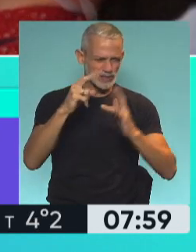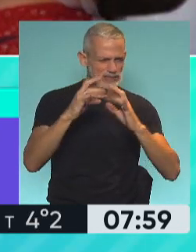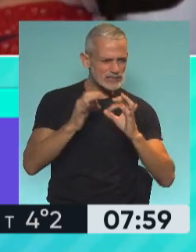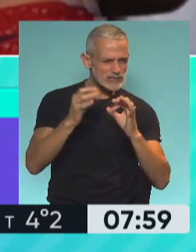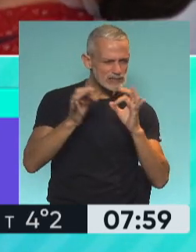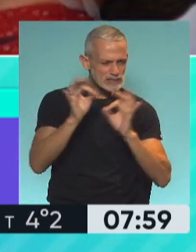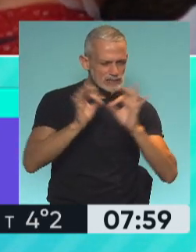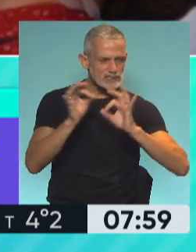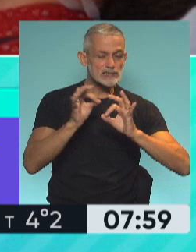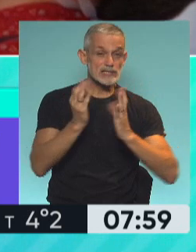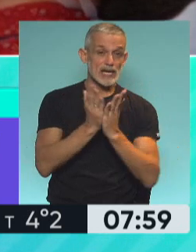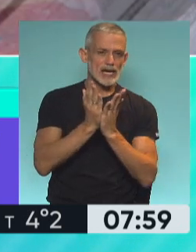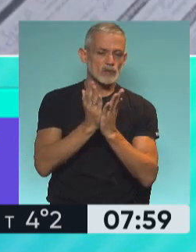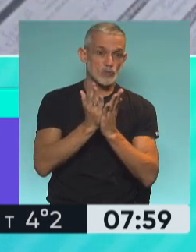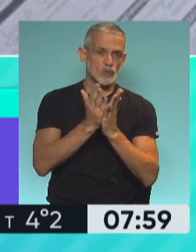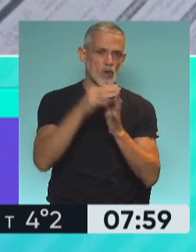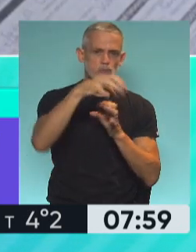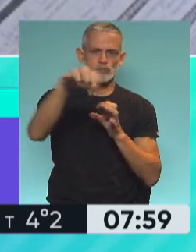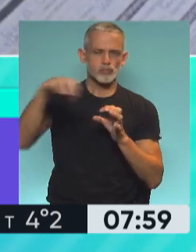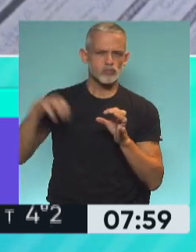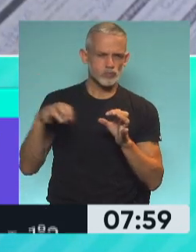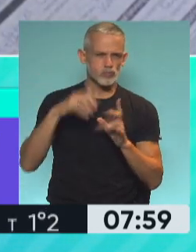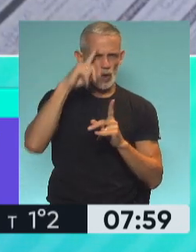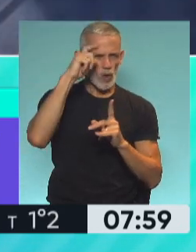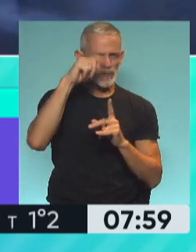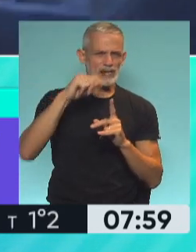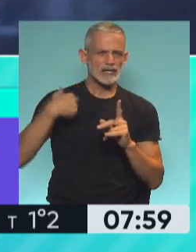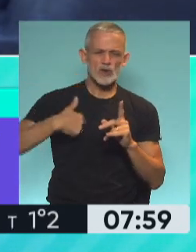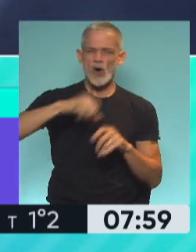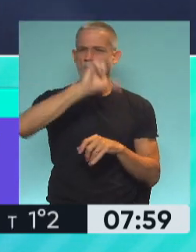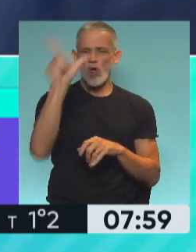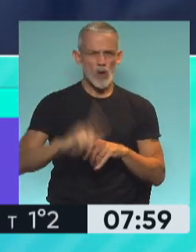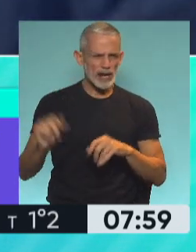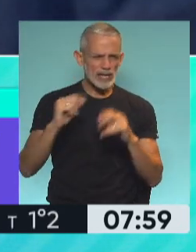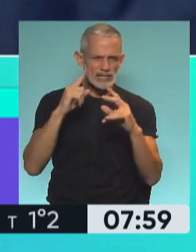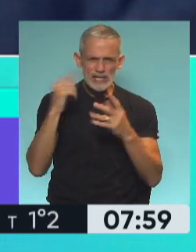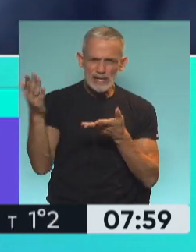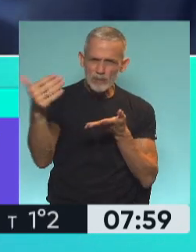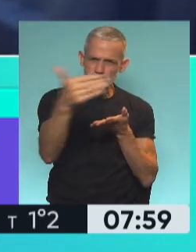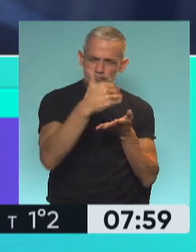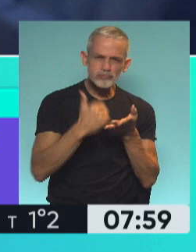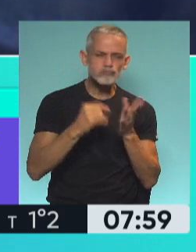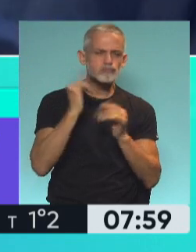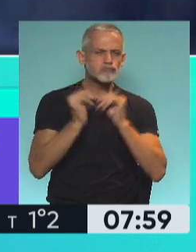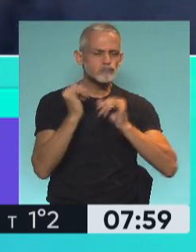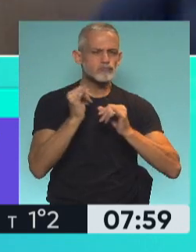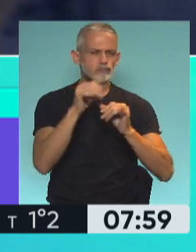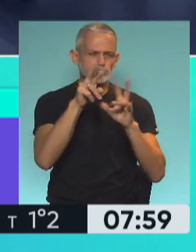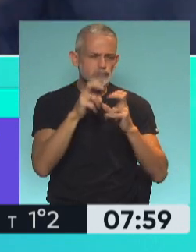referencia, es un estudio multicéntrico que se hizo en todo el país, un estudio